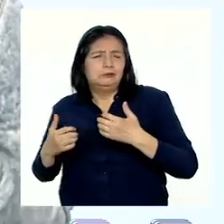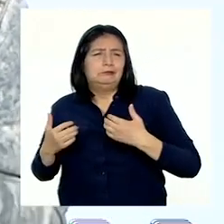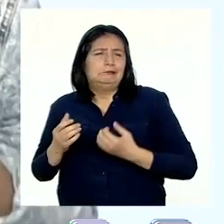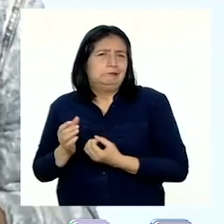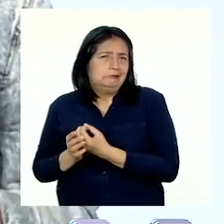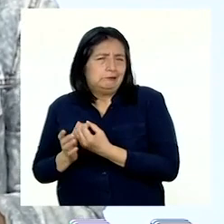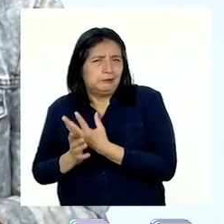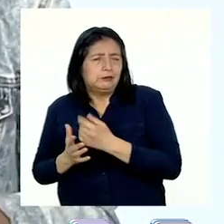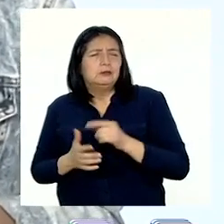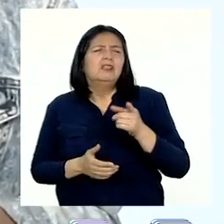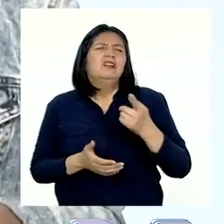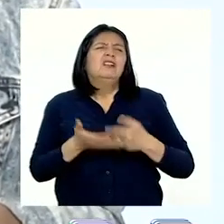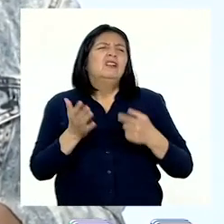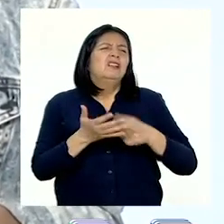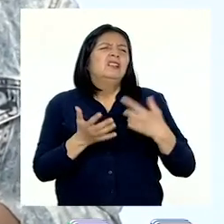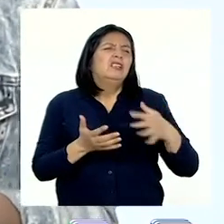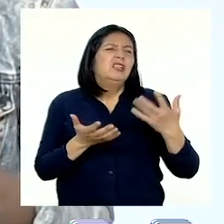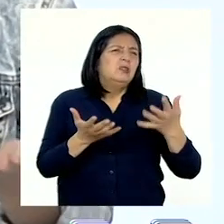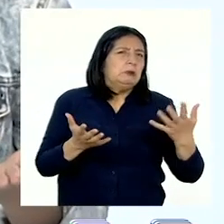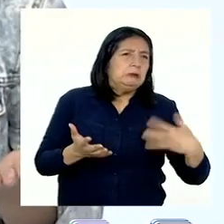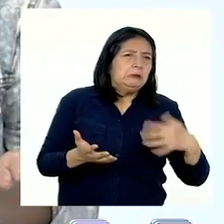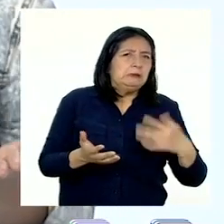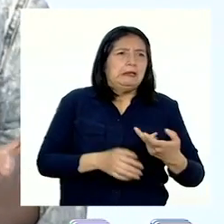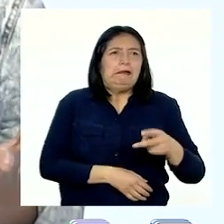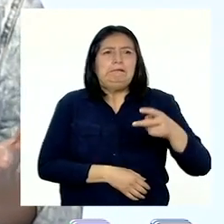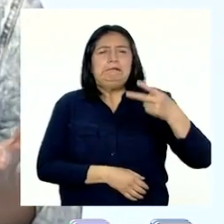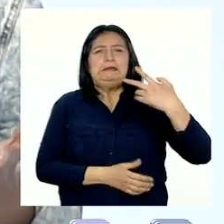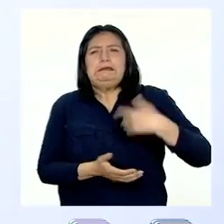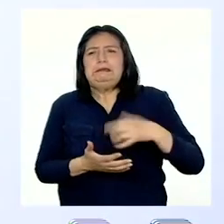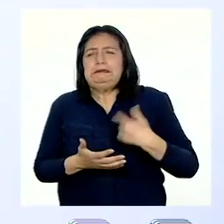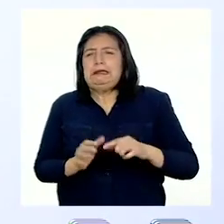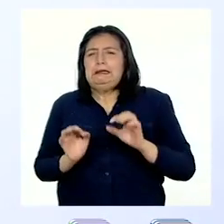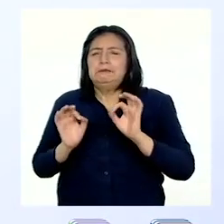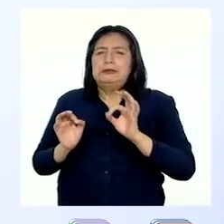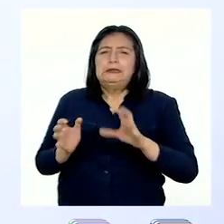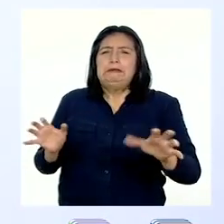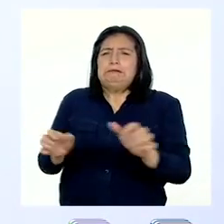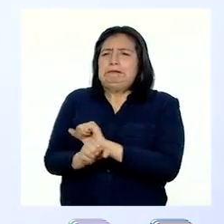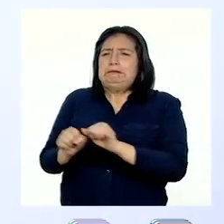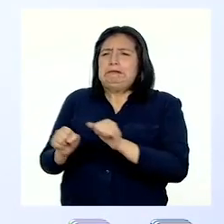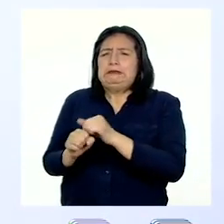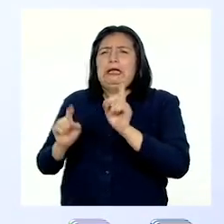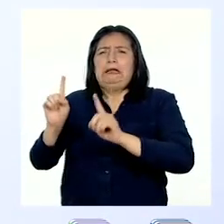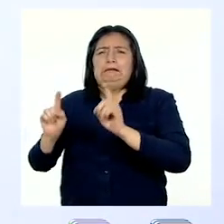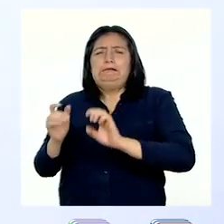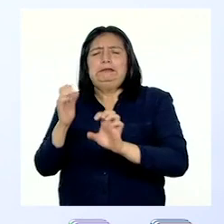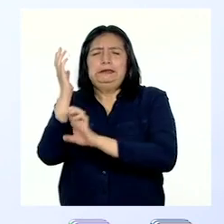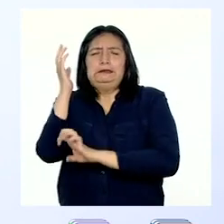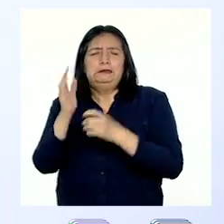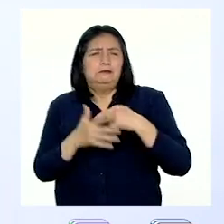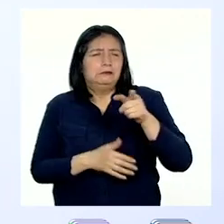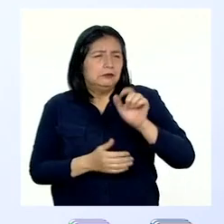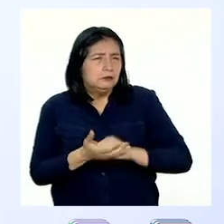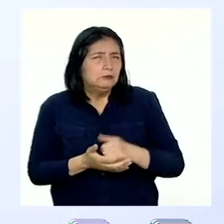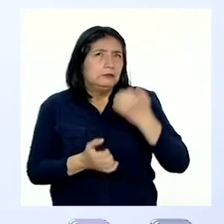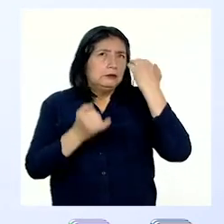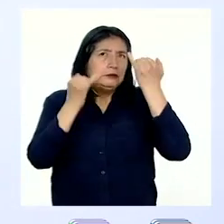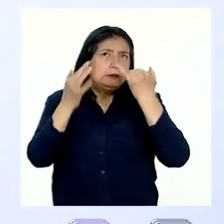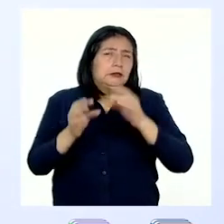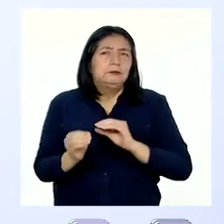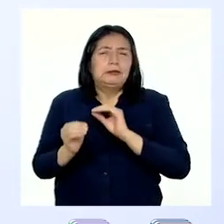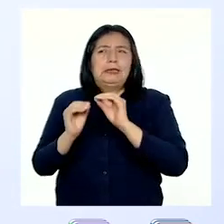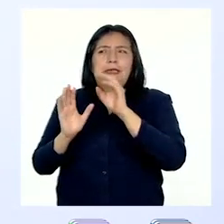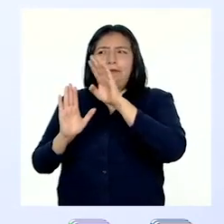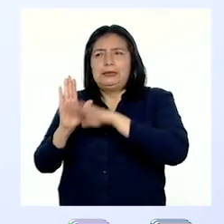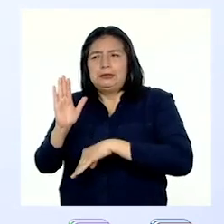pueden aumentar los riesgos de posibles desastres durante determinadas estaciones. Propusimos acciones para reducir estos riesgos y nos preguntamos